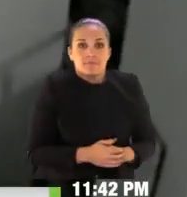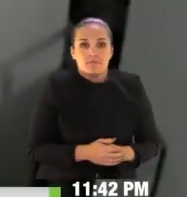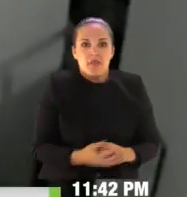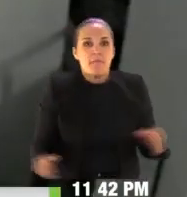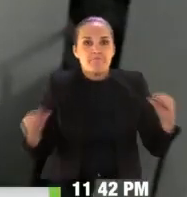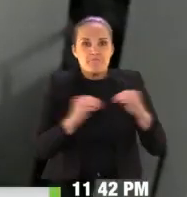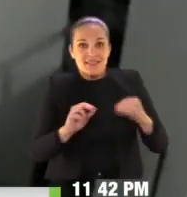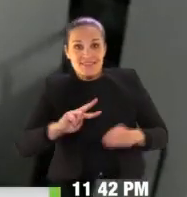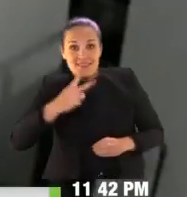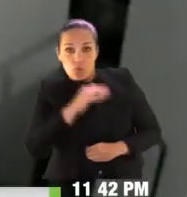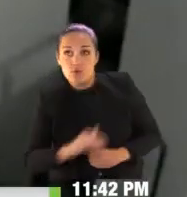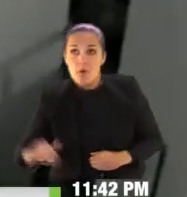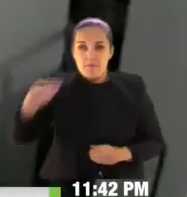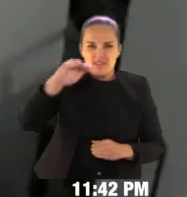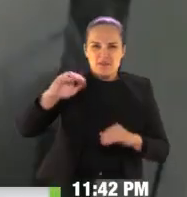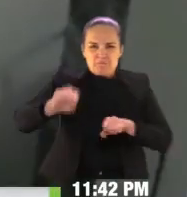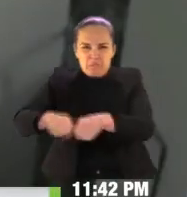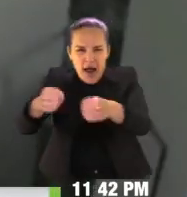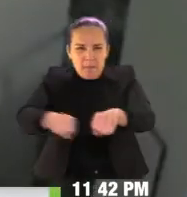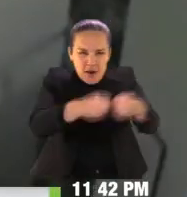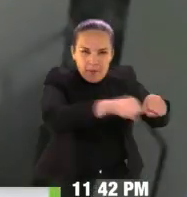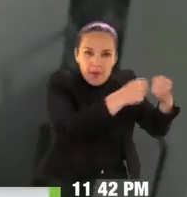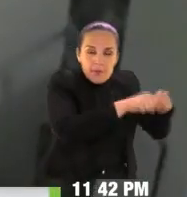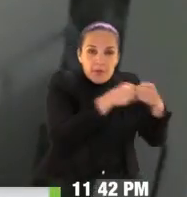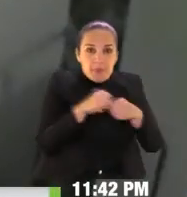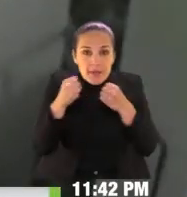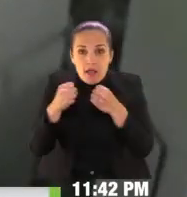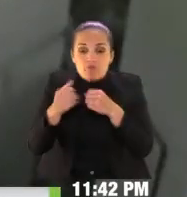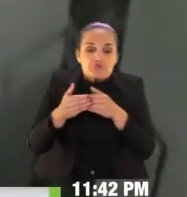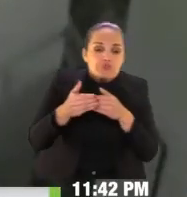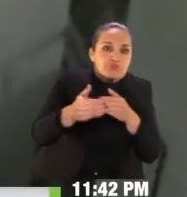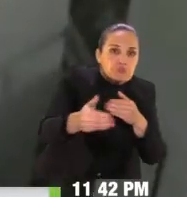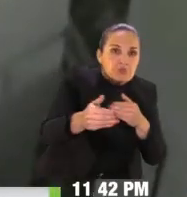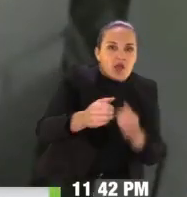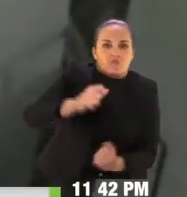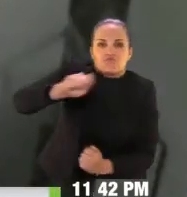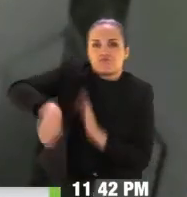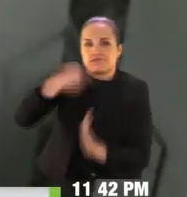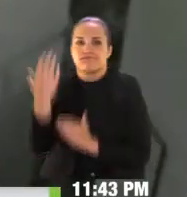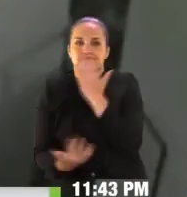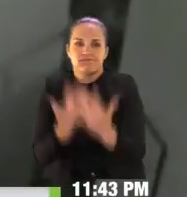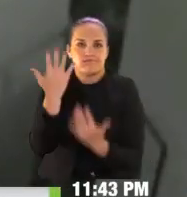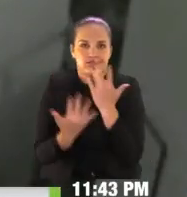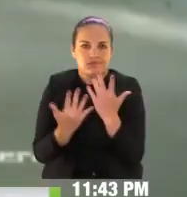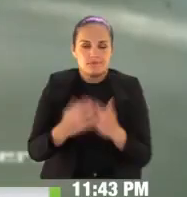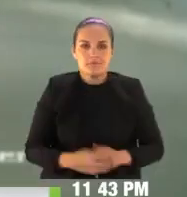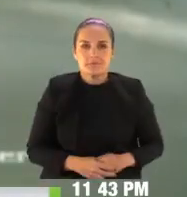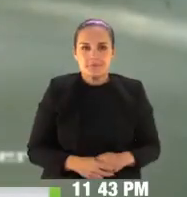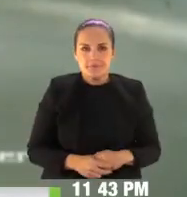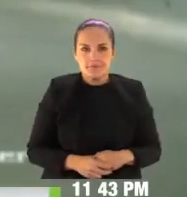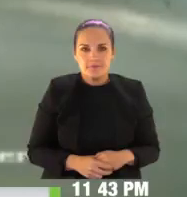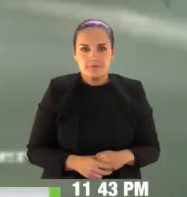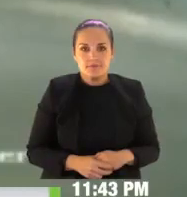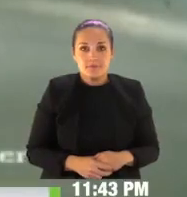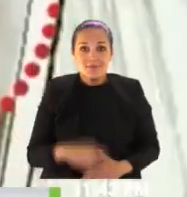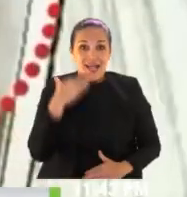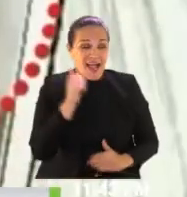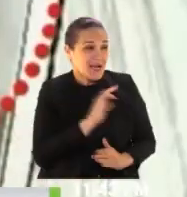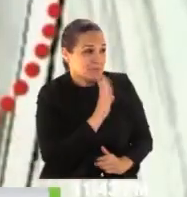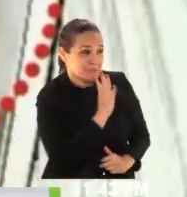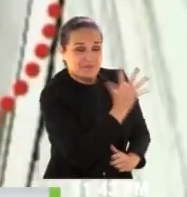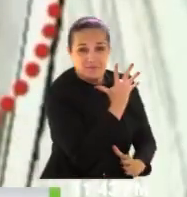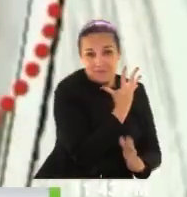a dañar cuanto objeto encontraron en pie y justo segundos después prenden fuego al lugar. Huye desesperadamente con su